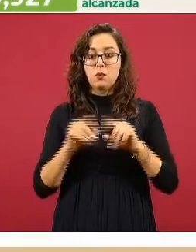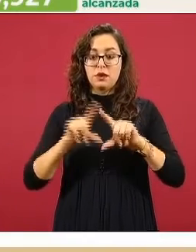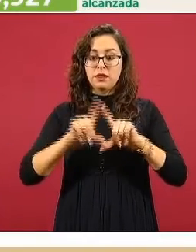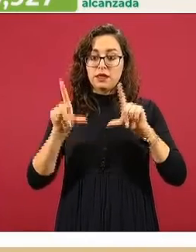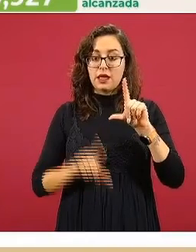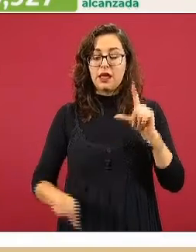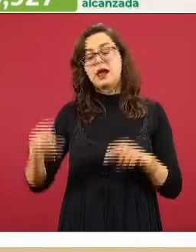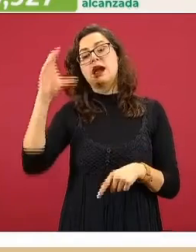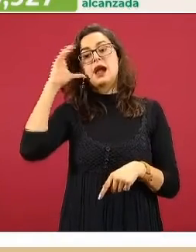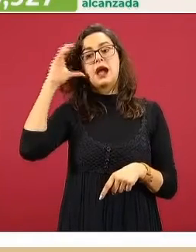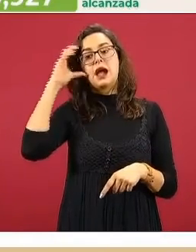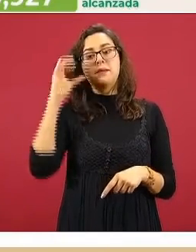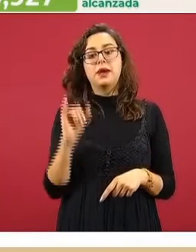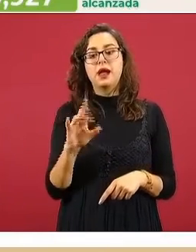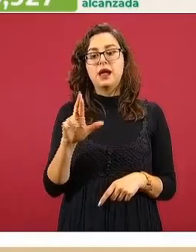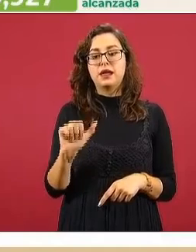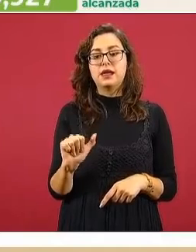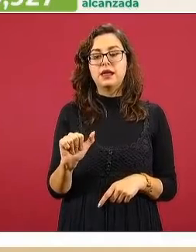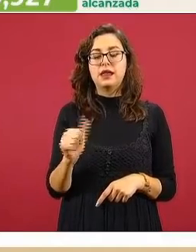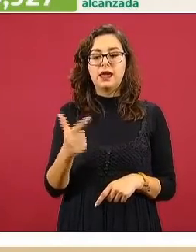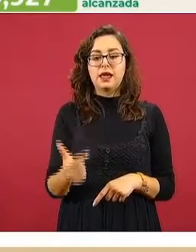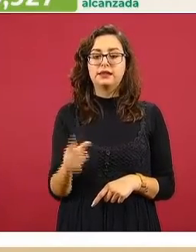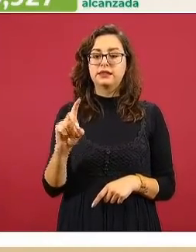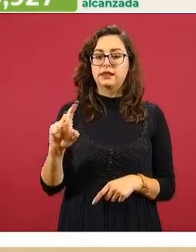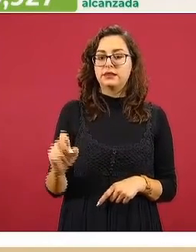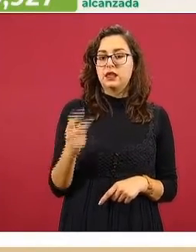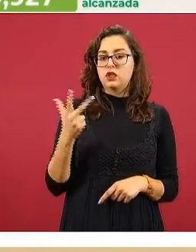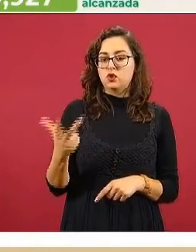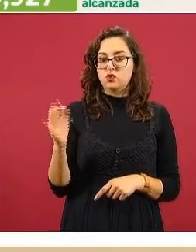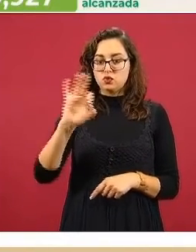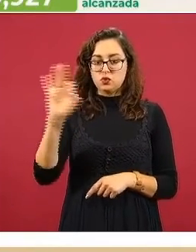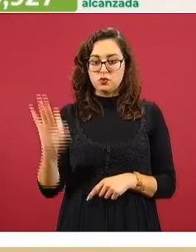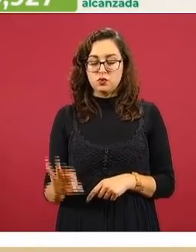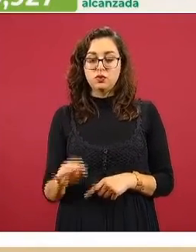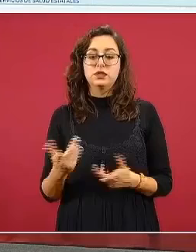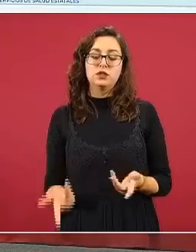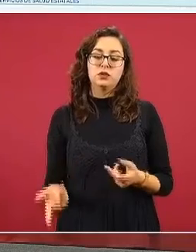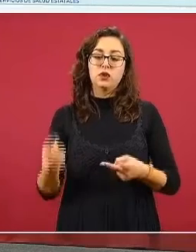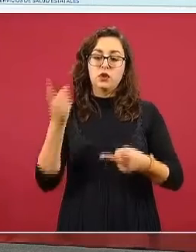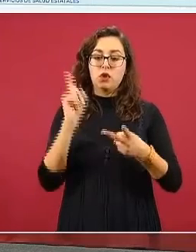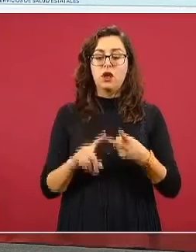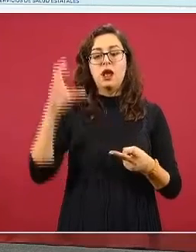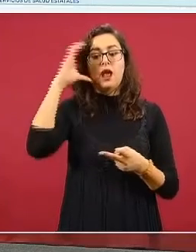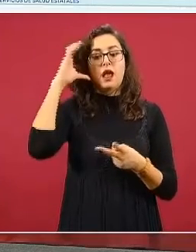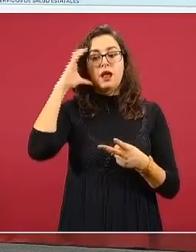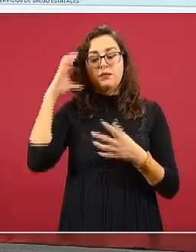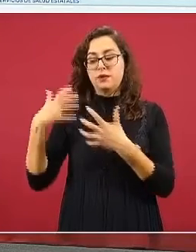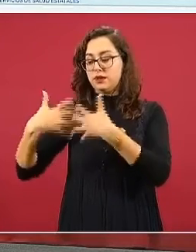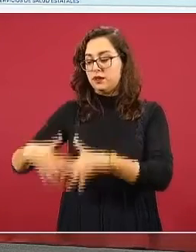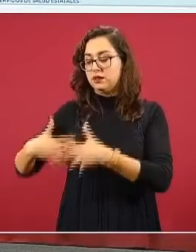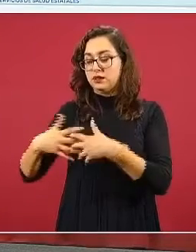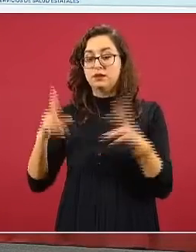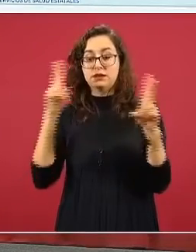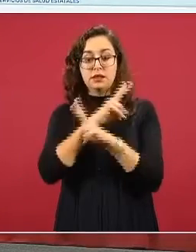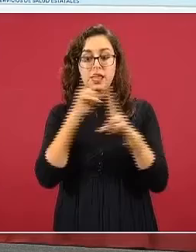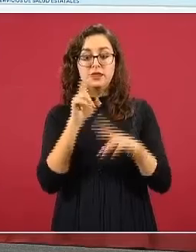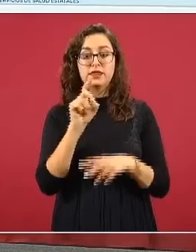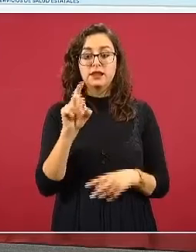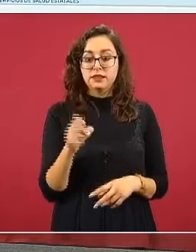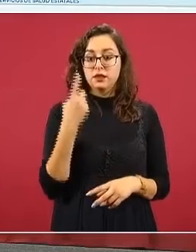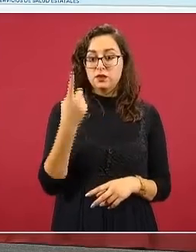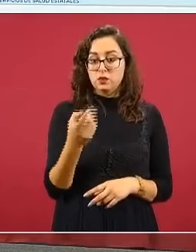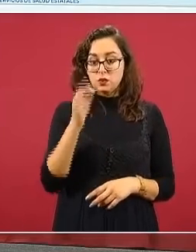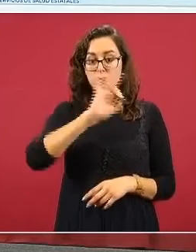un 38% y la ocupación de camas con ventilador en un 31%, y vemos cómo